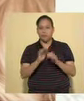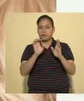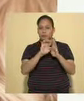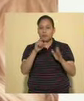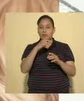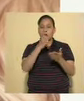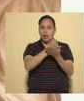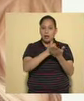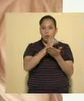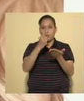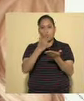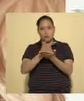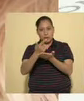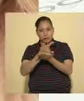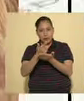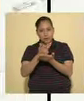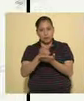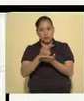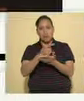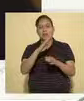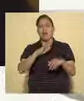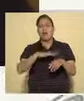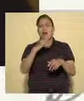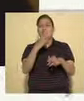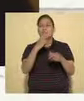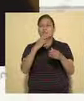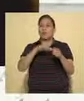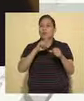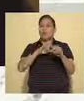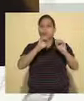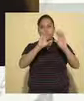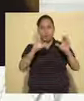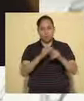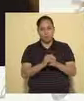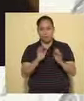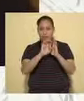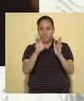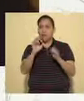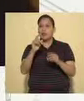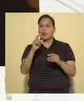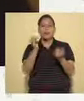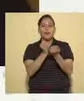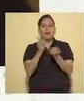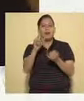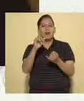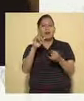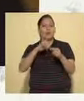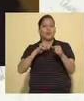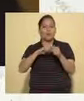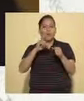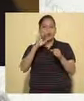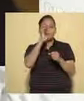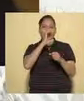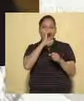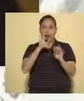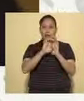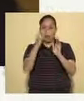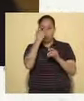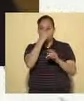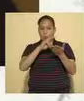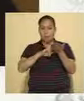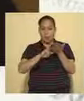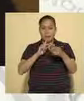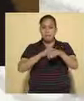un azul, un gris, entonces son más pastelosos. Claro. ¿Haz de cuenta? Lo mismo pasa con los cálidos, ¿no? Si tengo ojos verdes con la